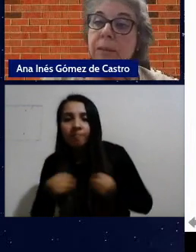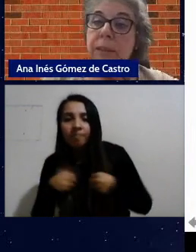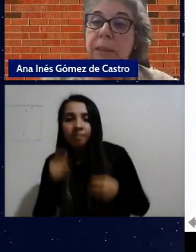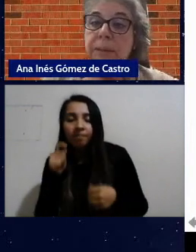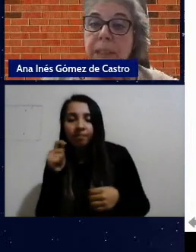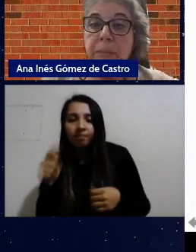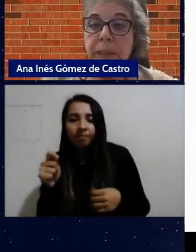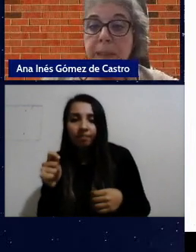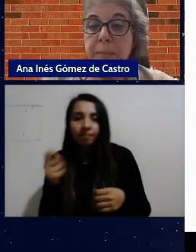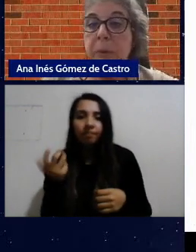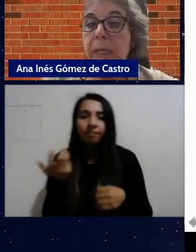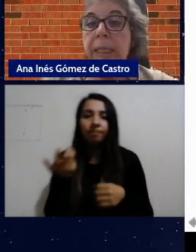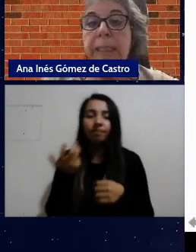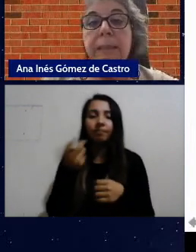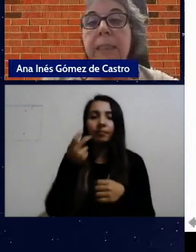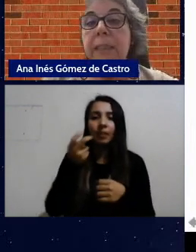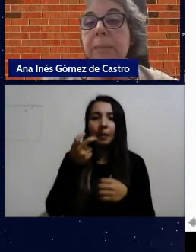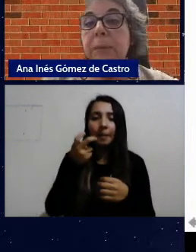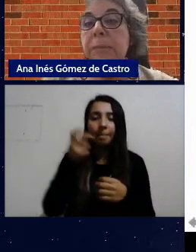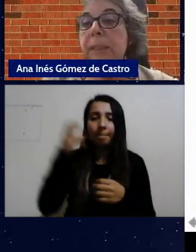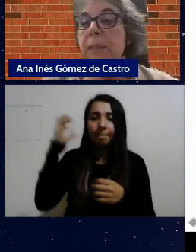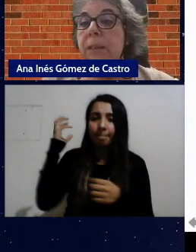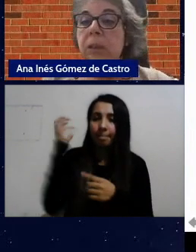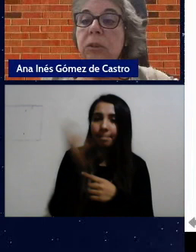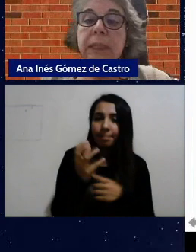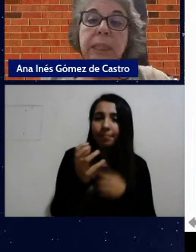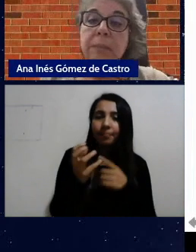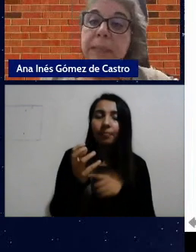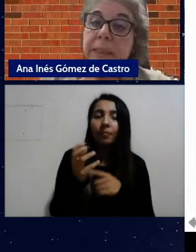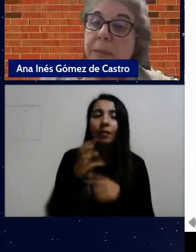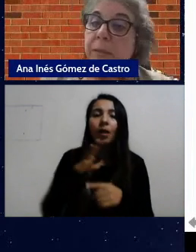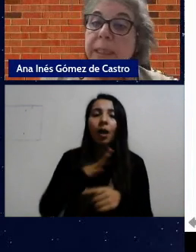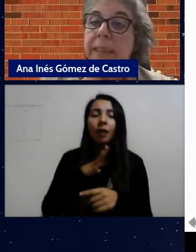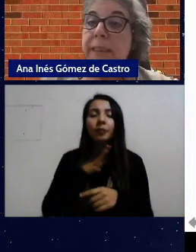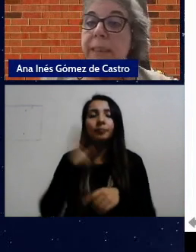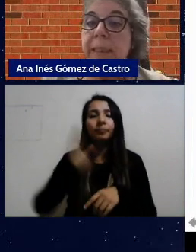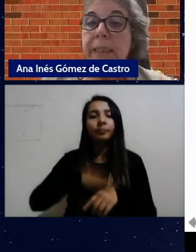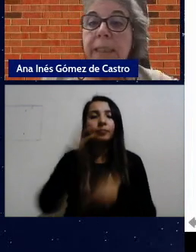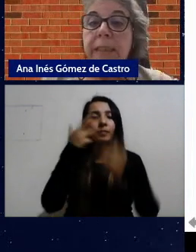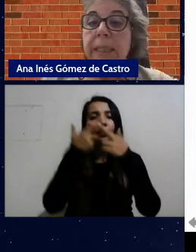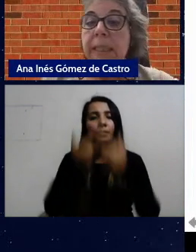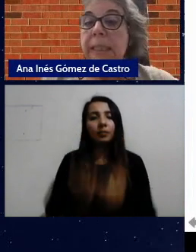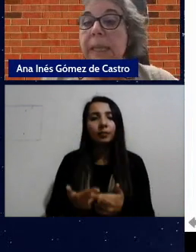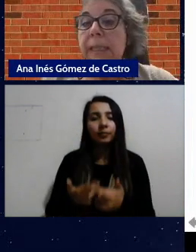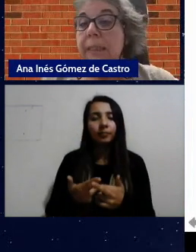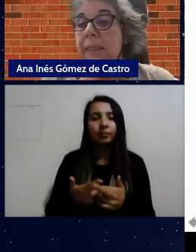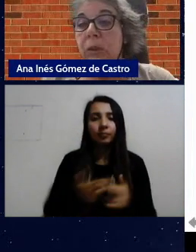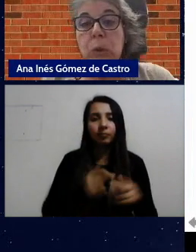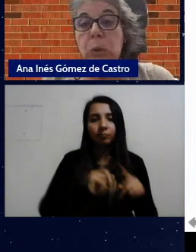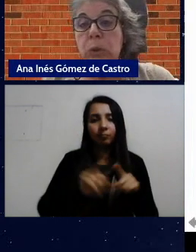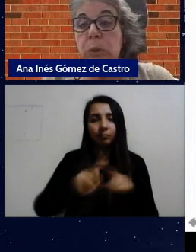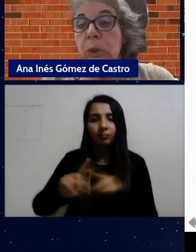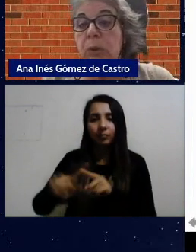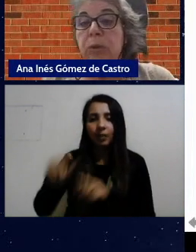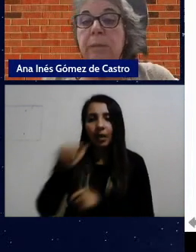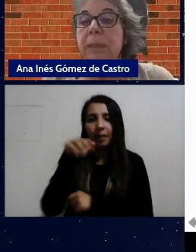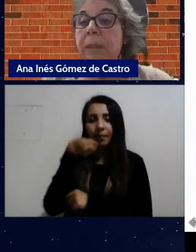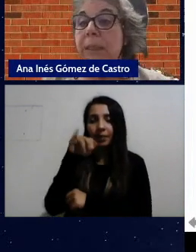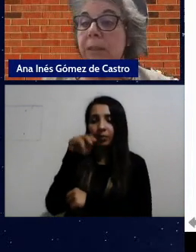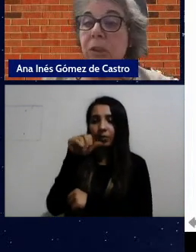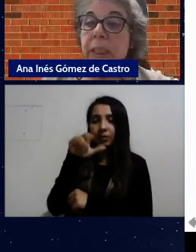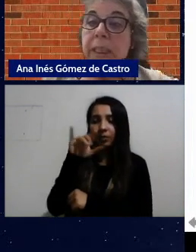¿no? Entonces veis que, por ejemplo, este tipo de meteoritos tenían más abundancias en general de todos